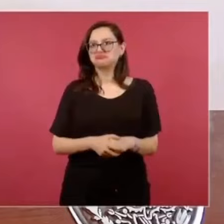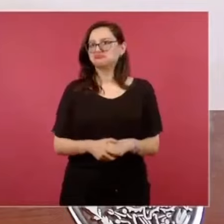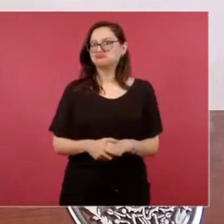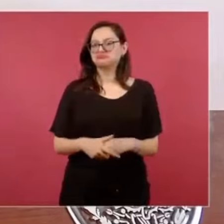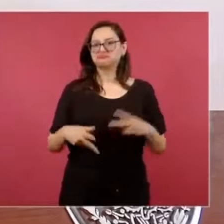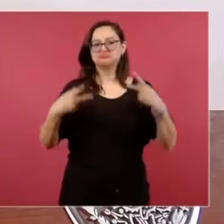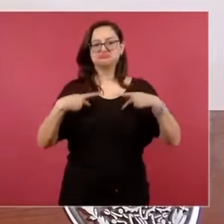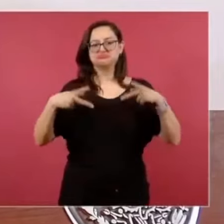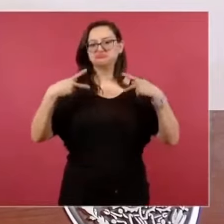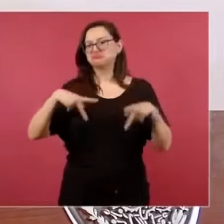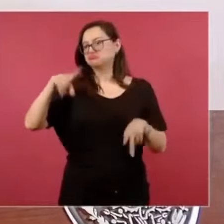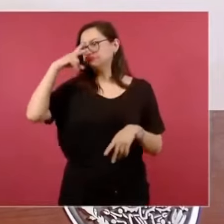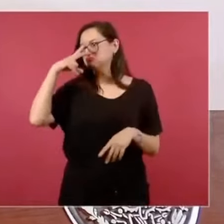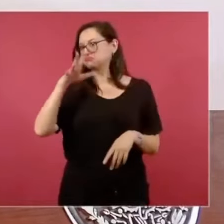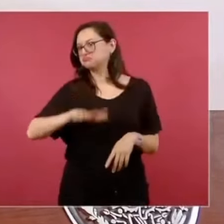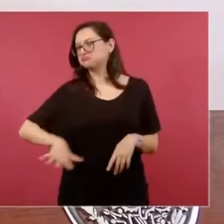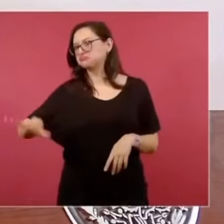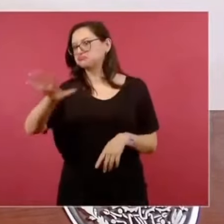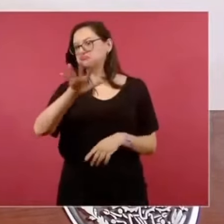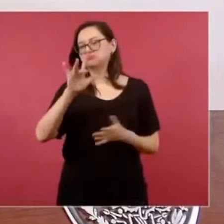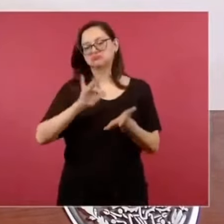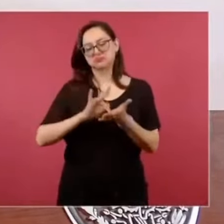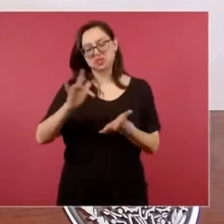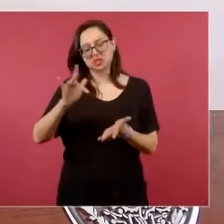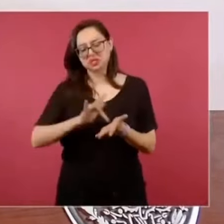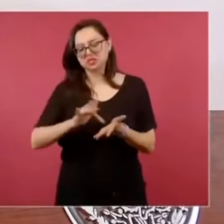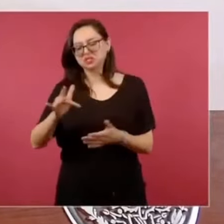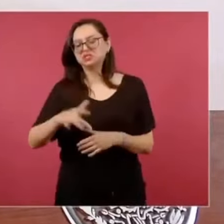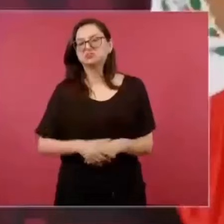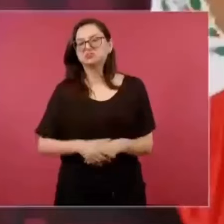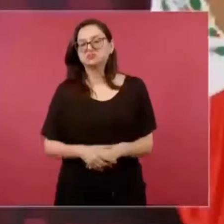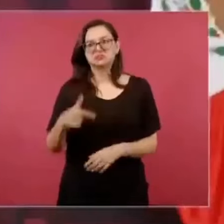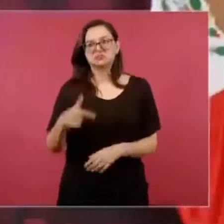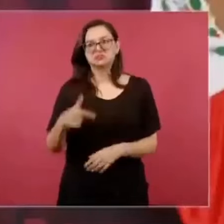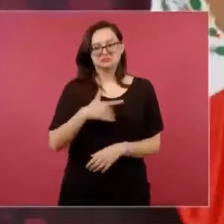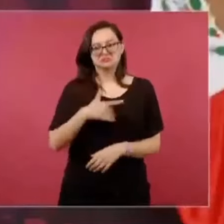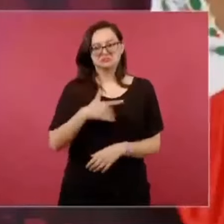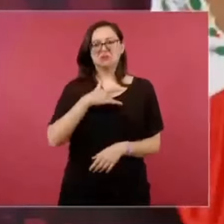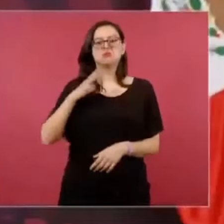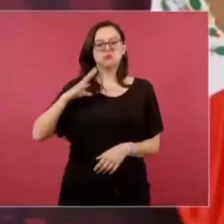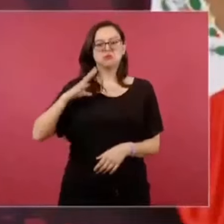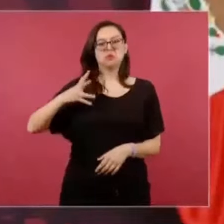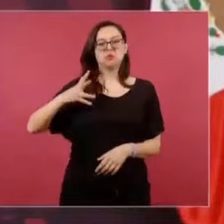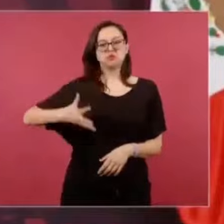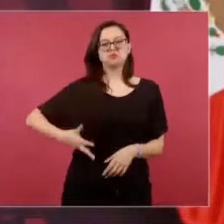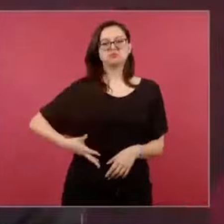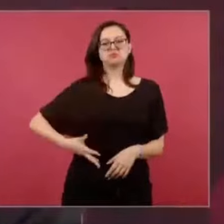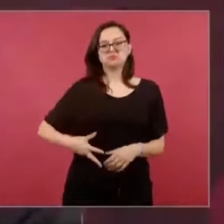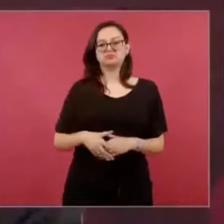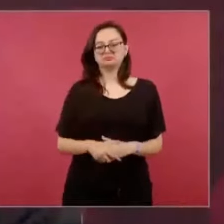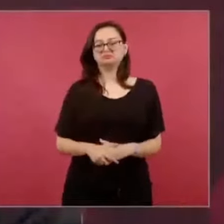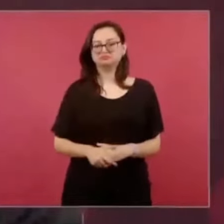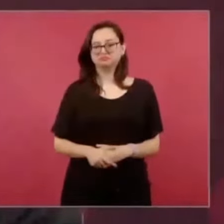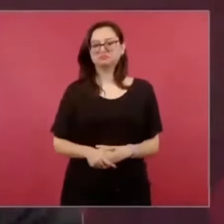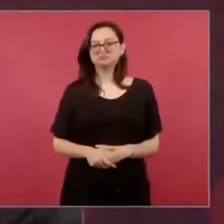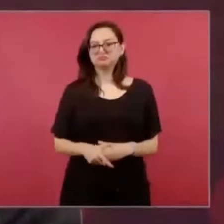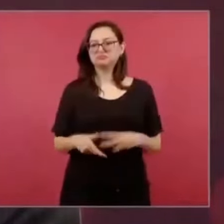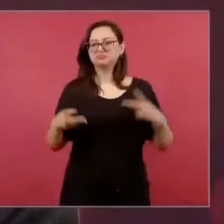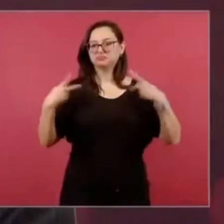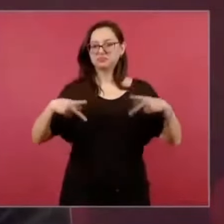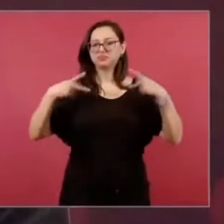Me siento muy honrado de ser presidente de este país, con un